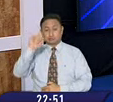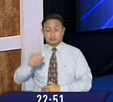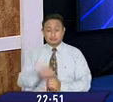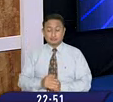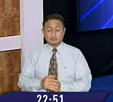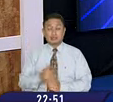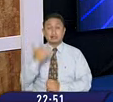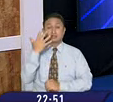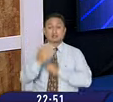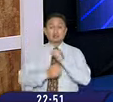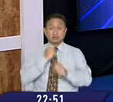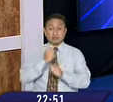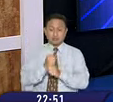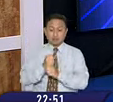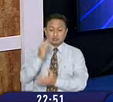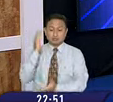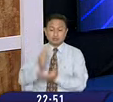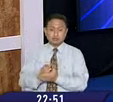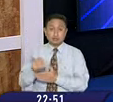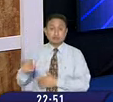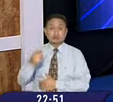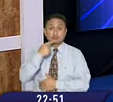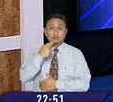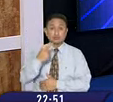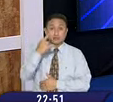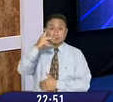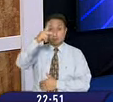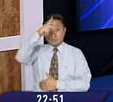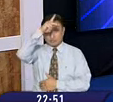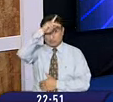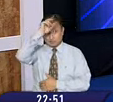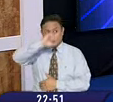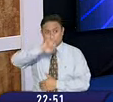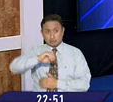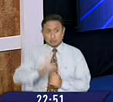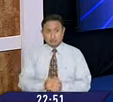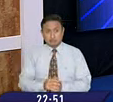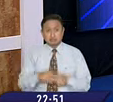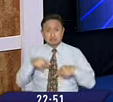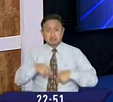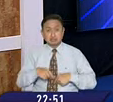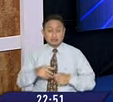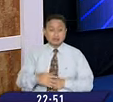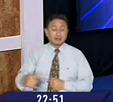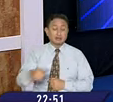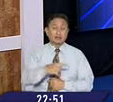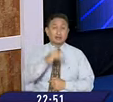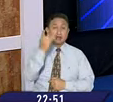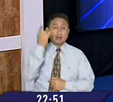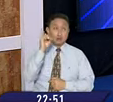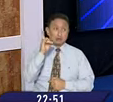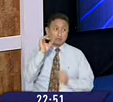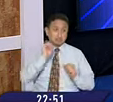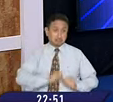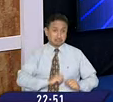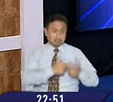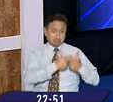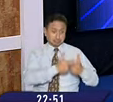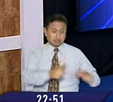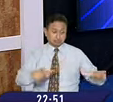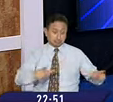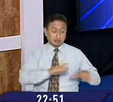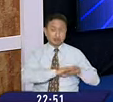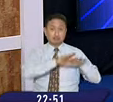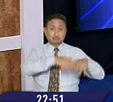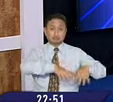durante 5 años por haber declarado que su país podría facilitar una salida al mar para Bolivia. En este marco, miles